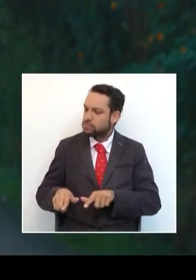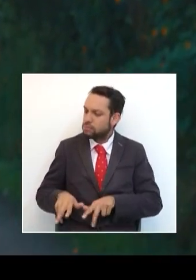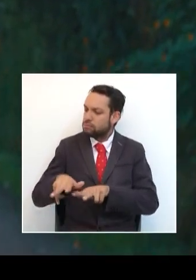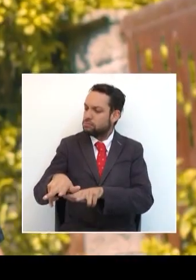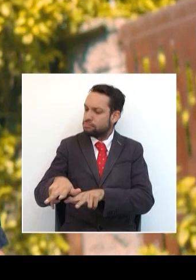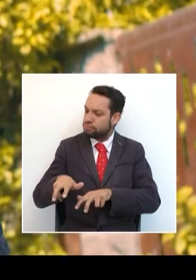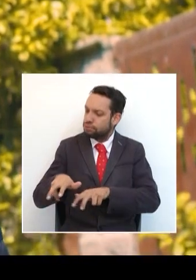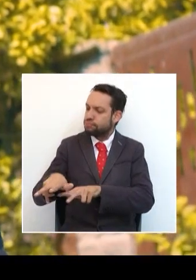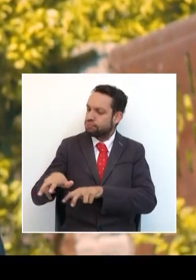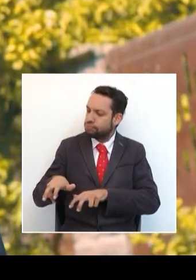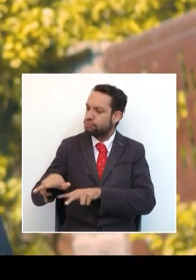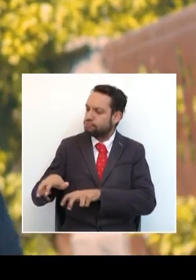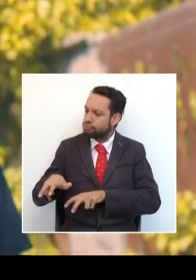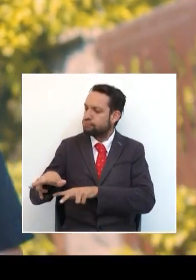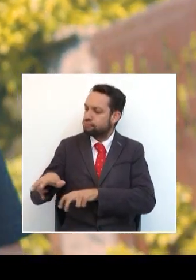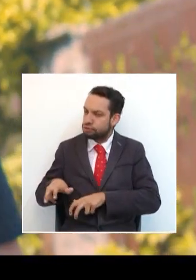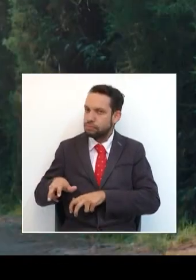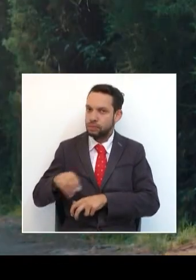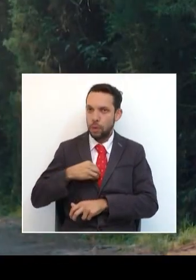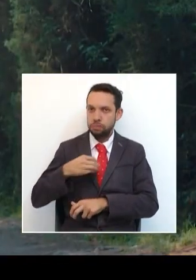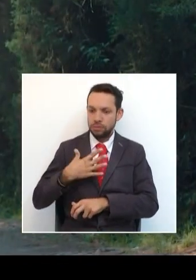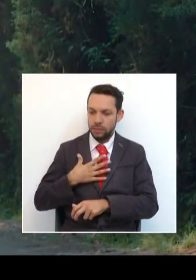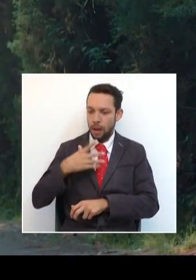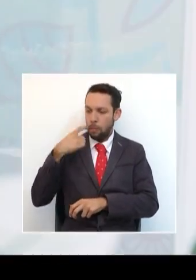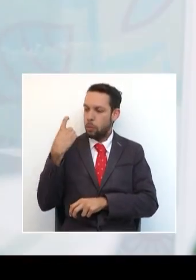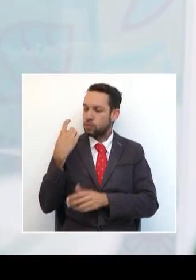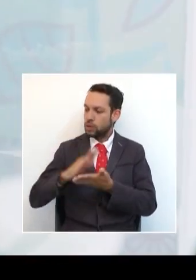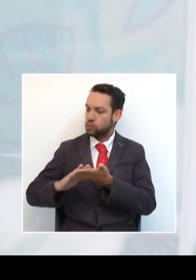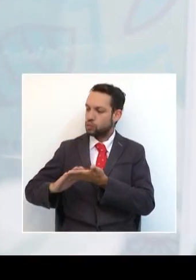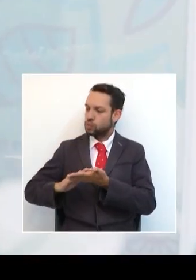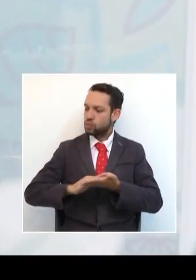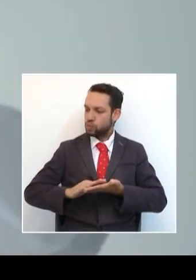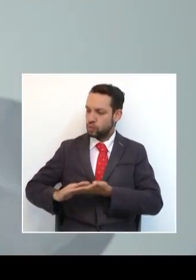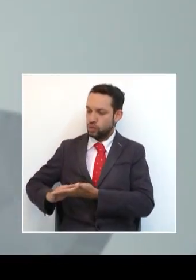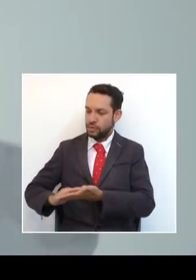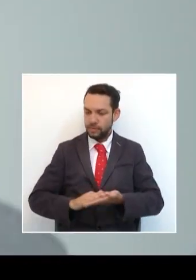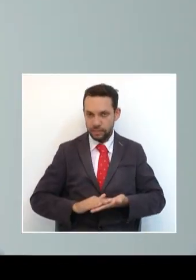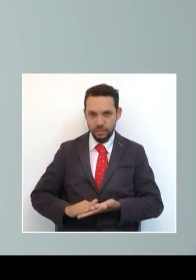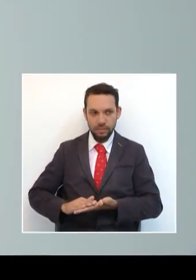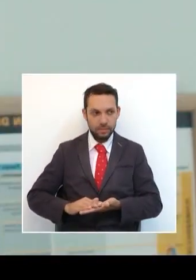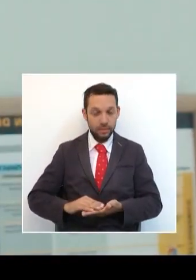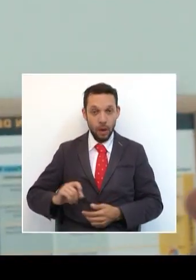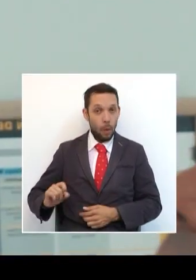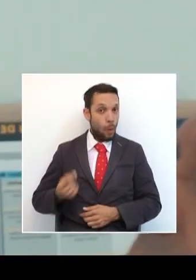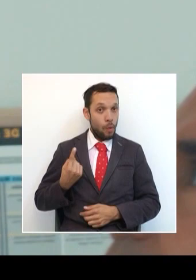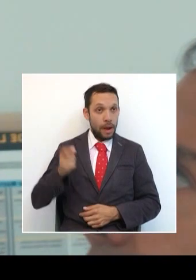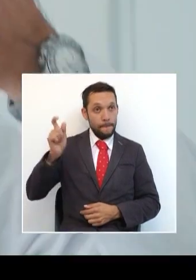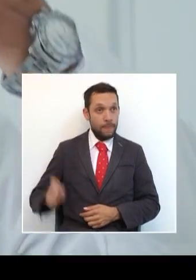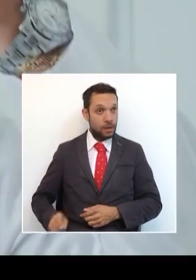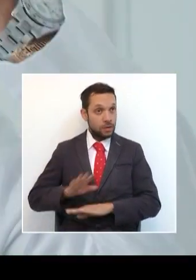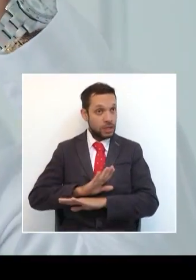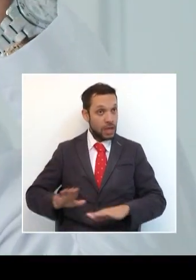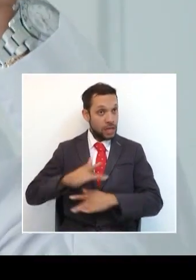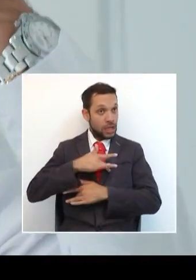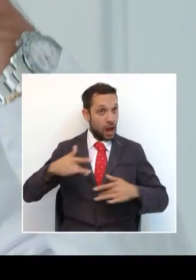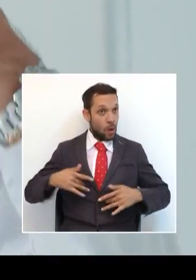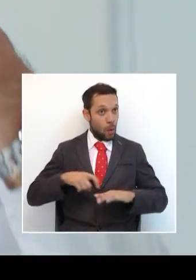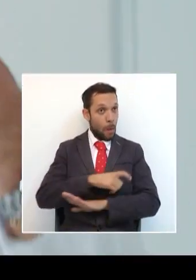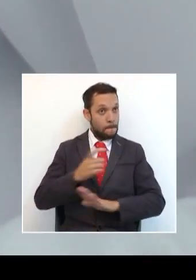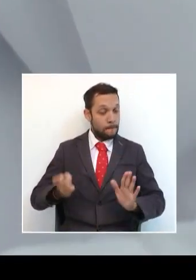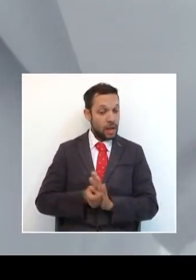conjunto permiten buscar la salud. El ego es creer que una sola persona es capaz de curar a un paciente de